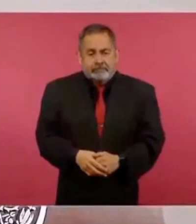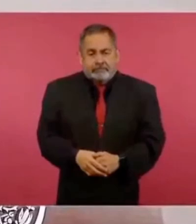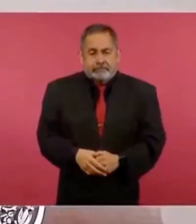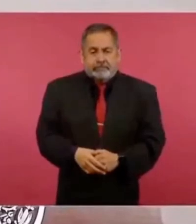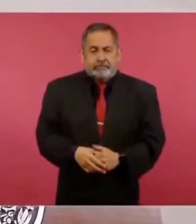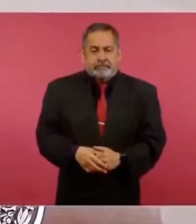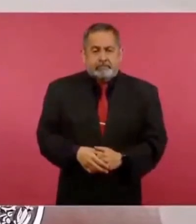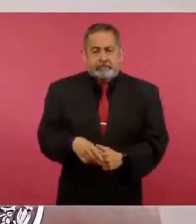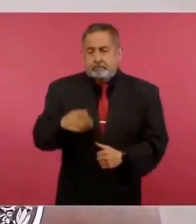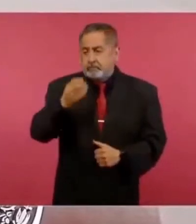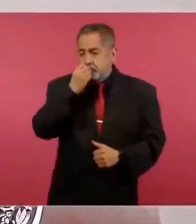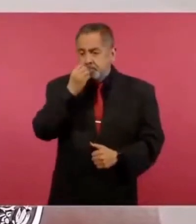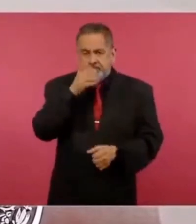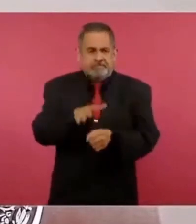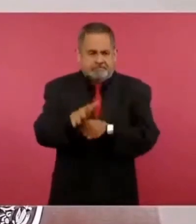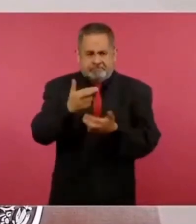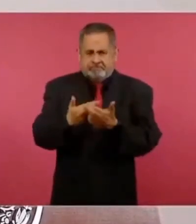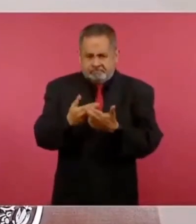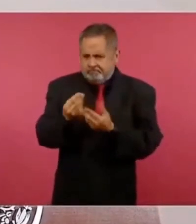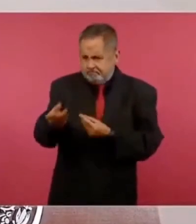Nunca faltó la comida,